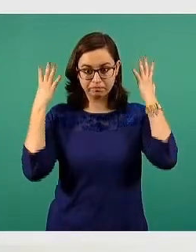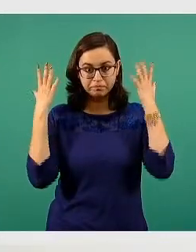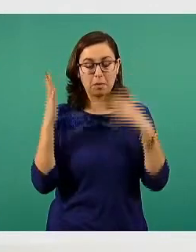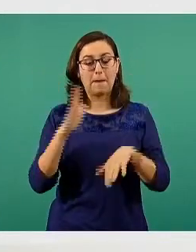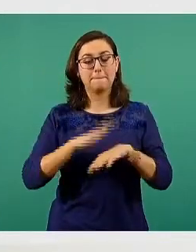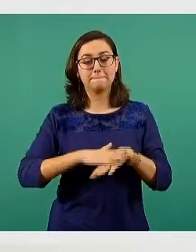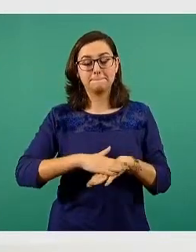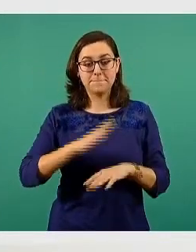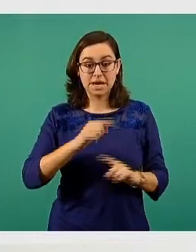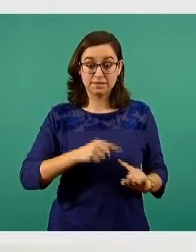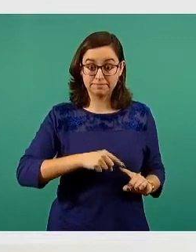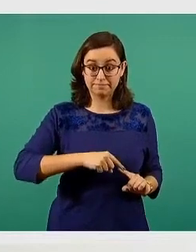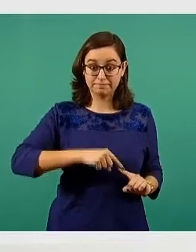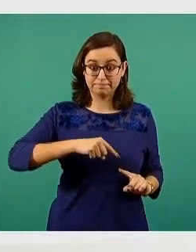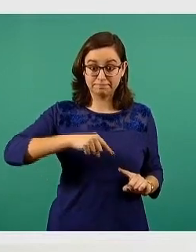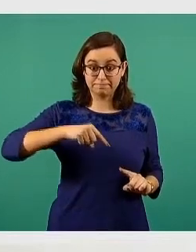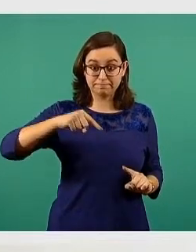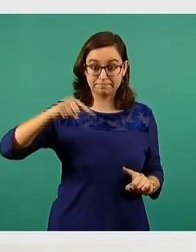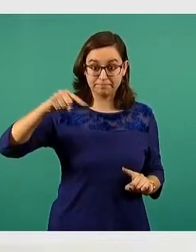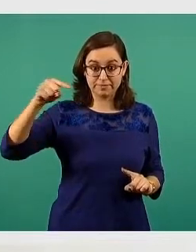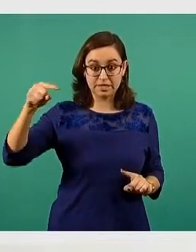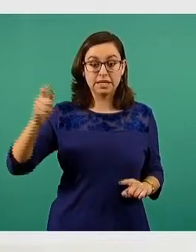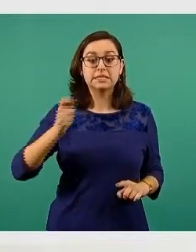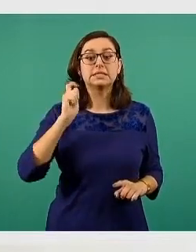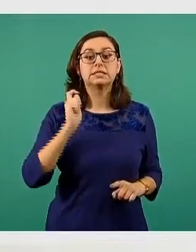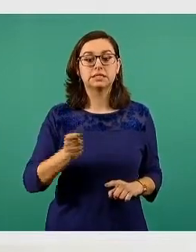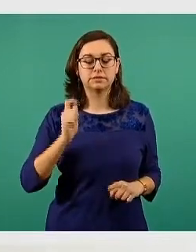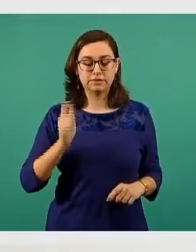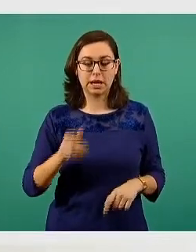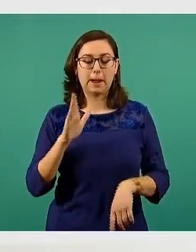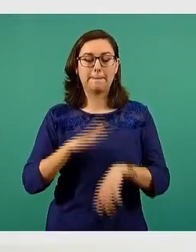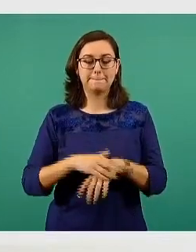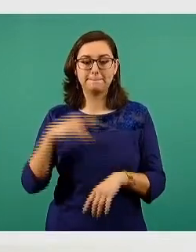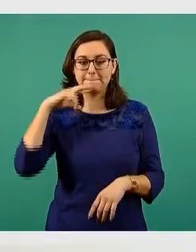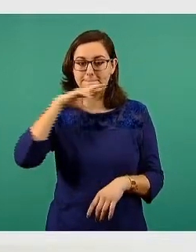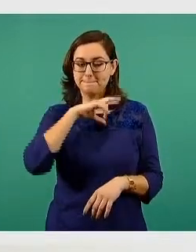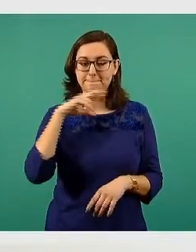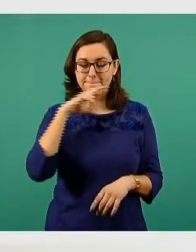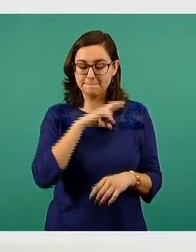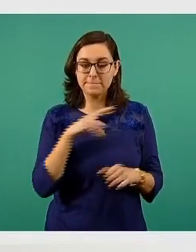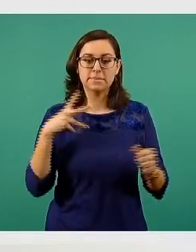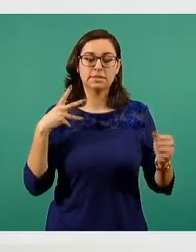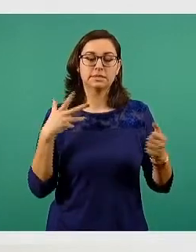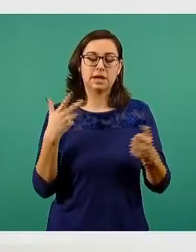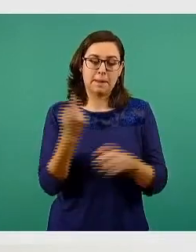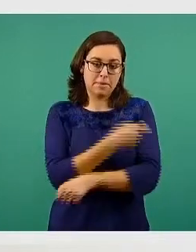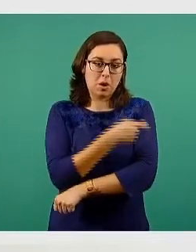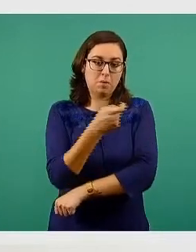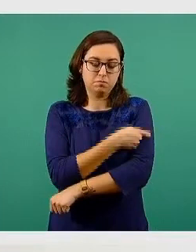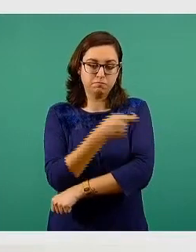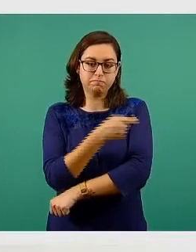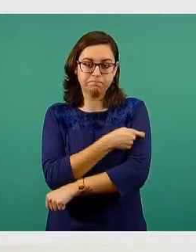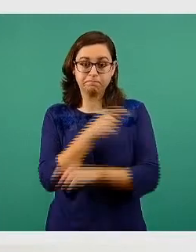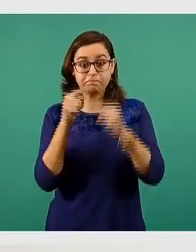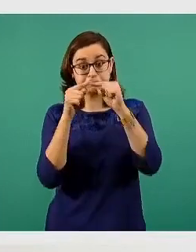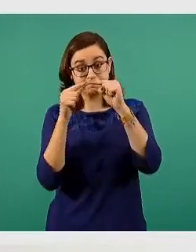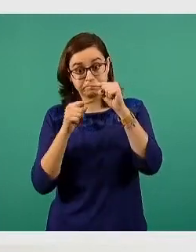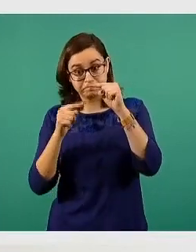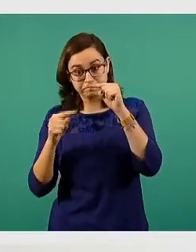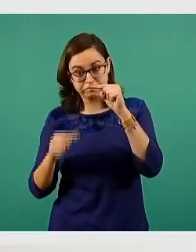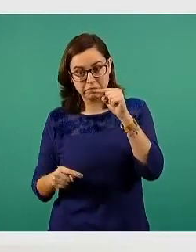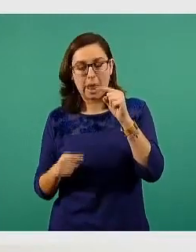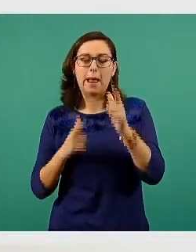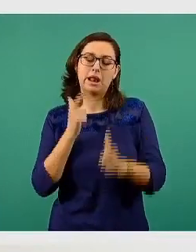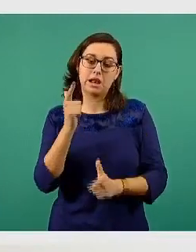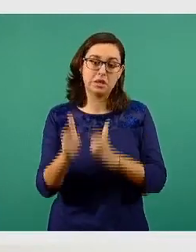más inclinada hacia arriba sea esta línea, quiere decir una vacunación más acelerada. Si baja, es una vacunación menos acelerada. Y